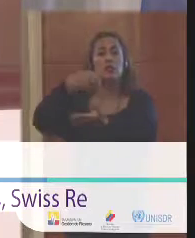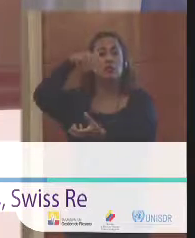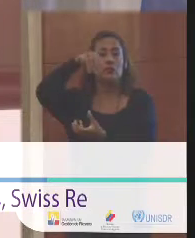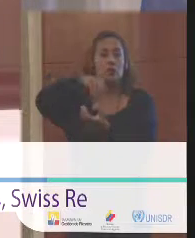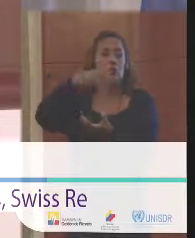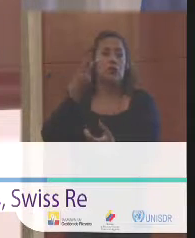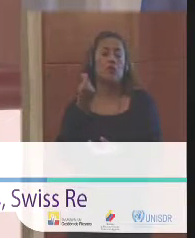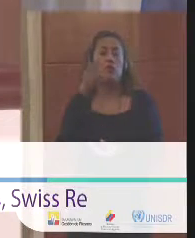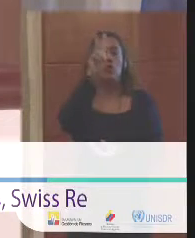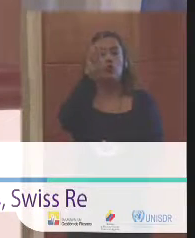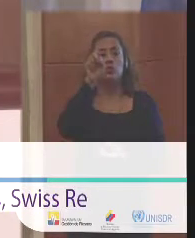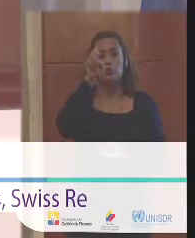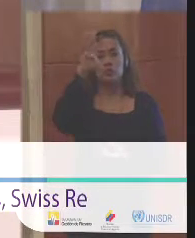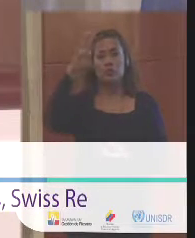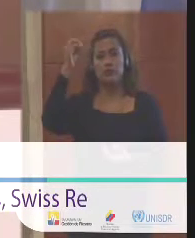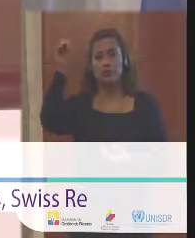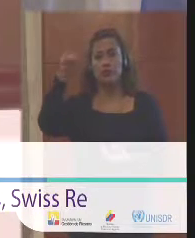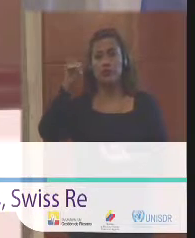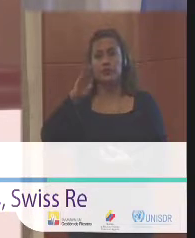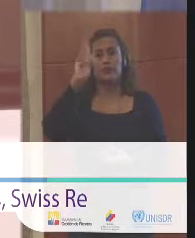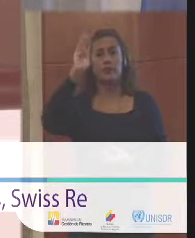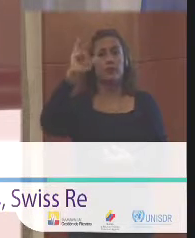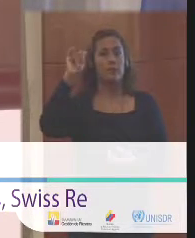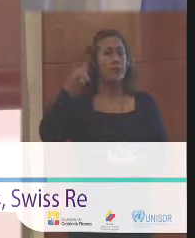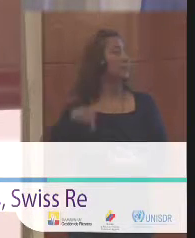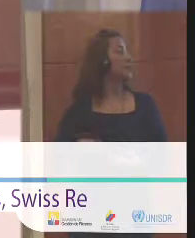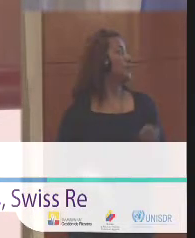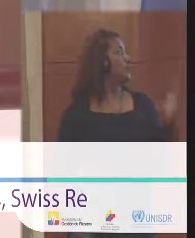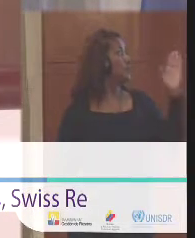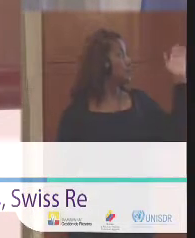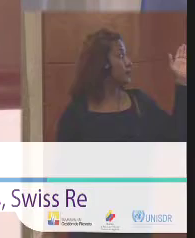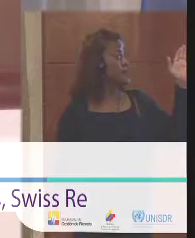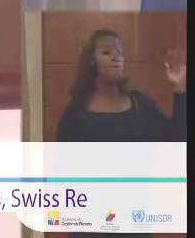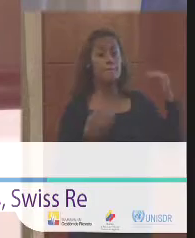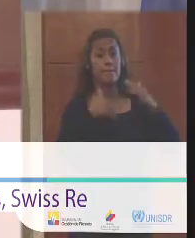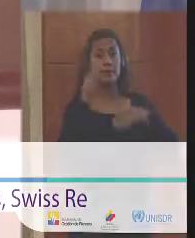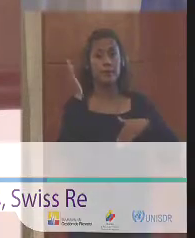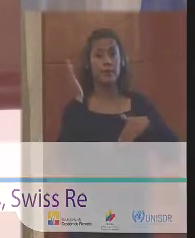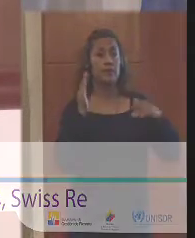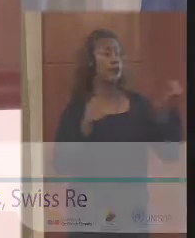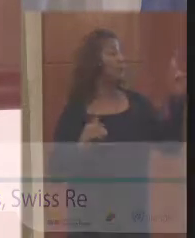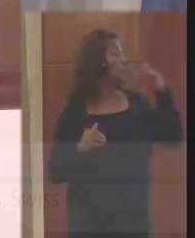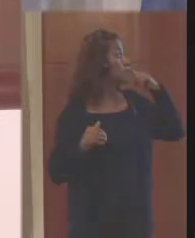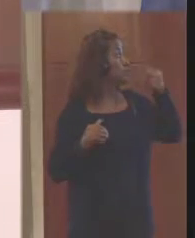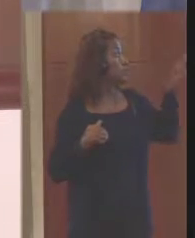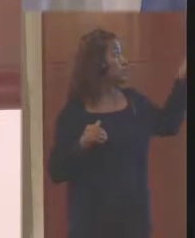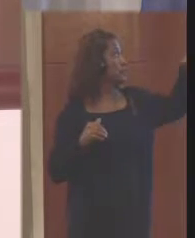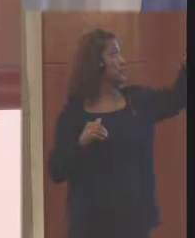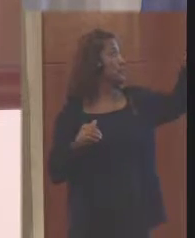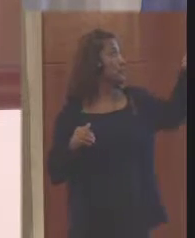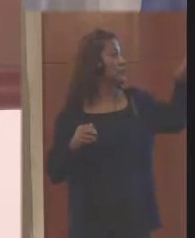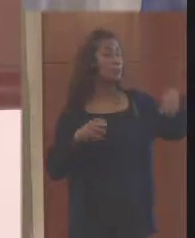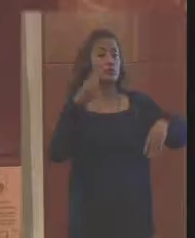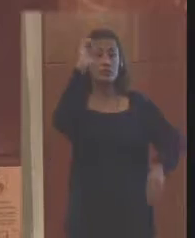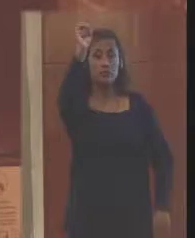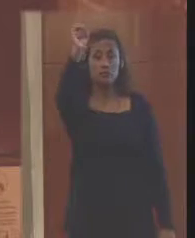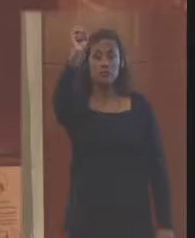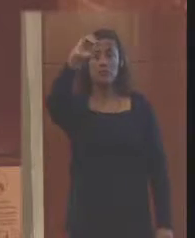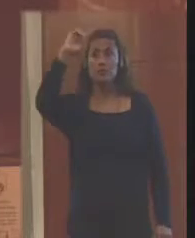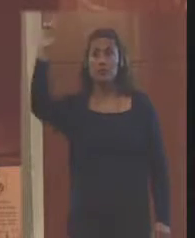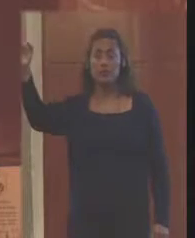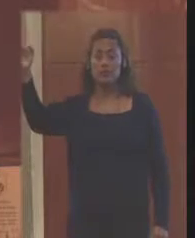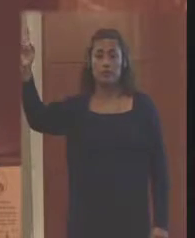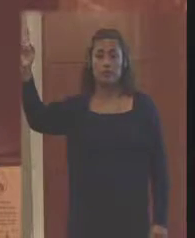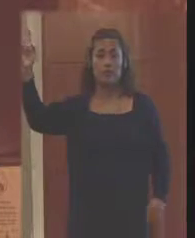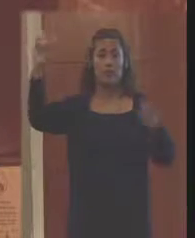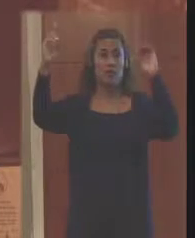de 2.4% en el PIB. Aún más, si miran la parte entre el 0 y el 1, que